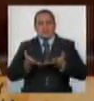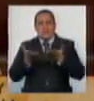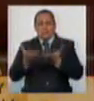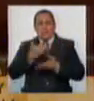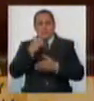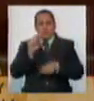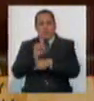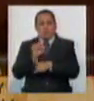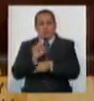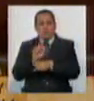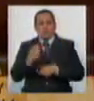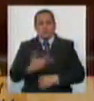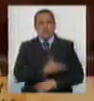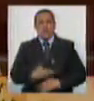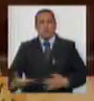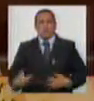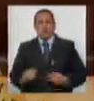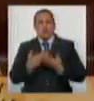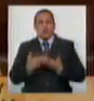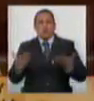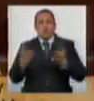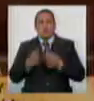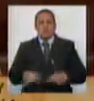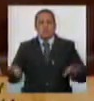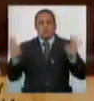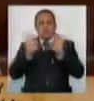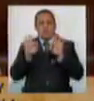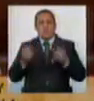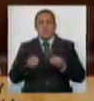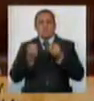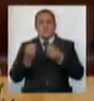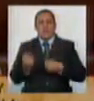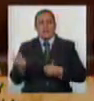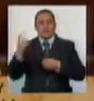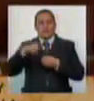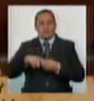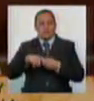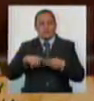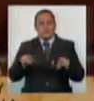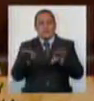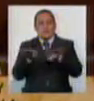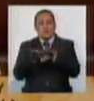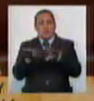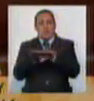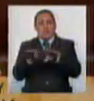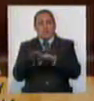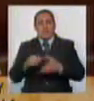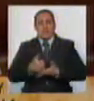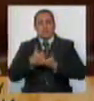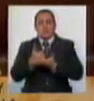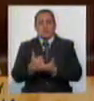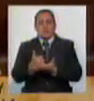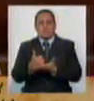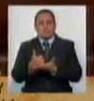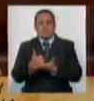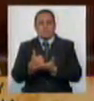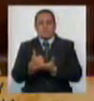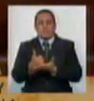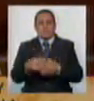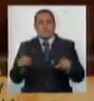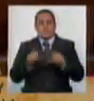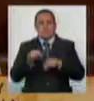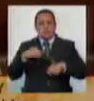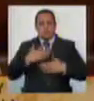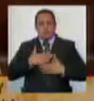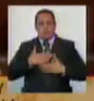la educación pública como herramienta clave para la inclusión y la igualdad de oportunidades. En lo que va de